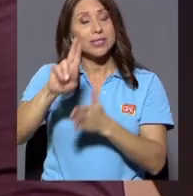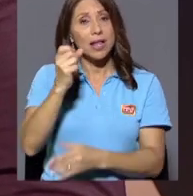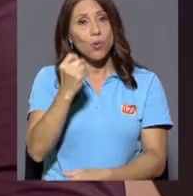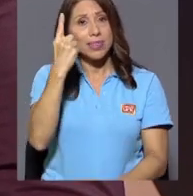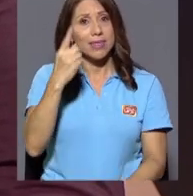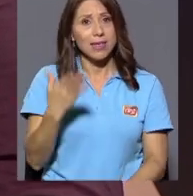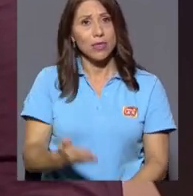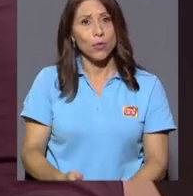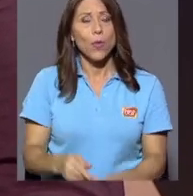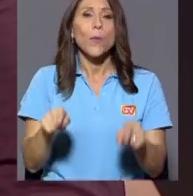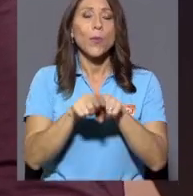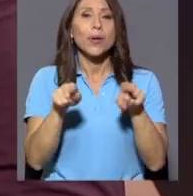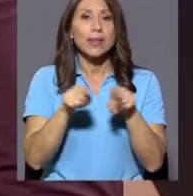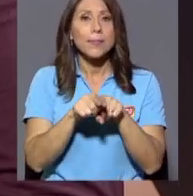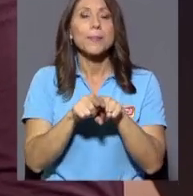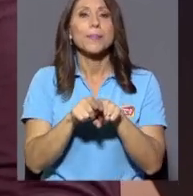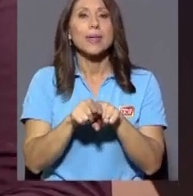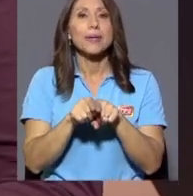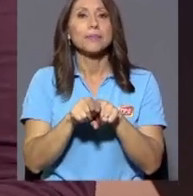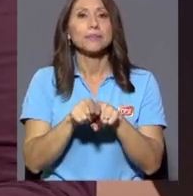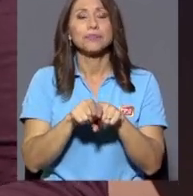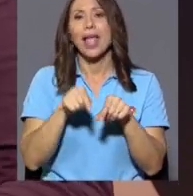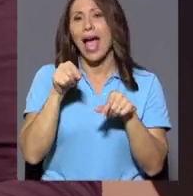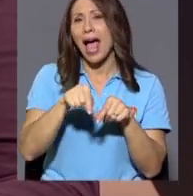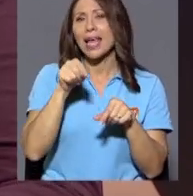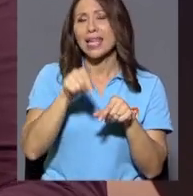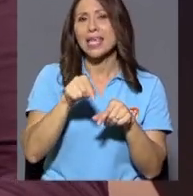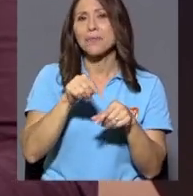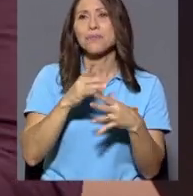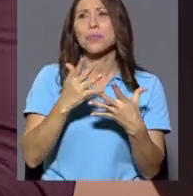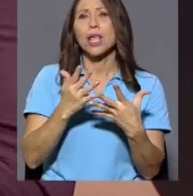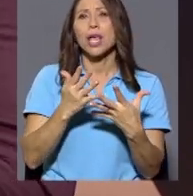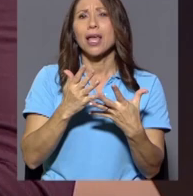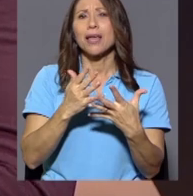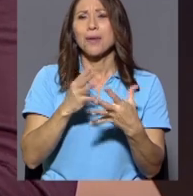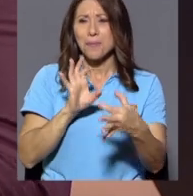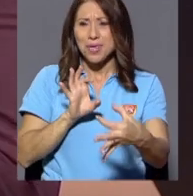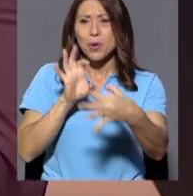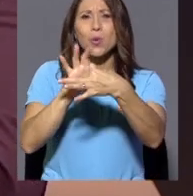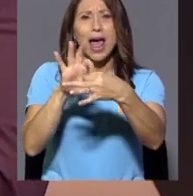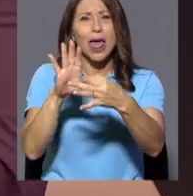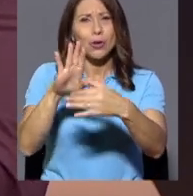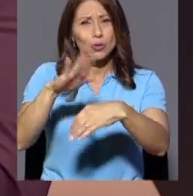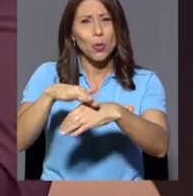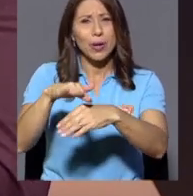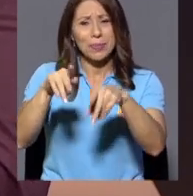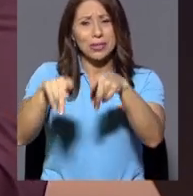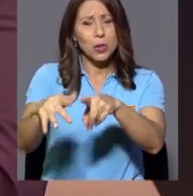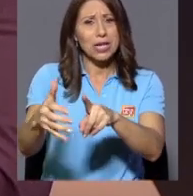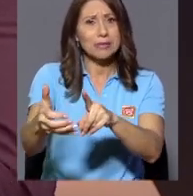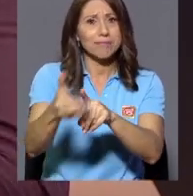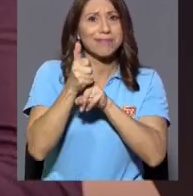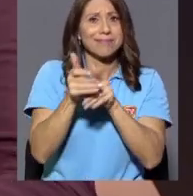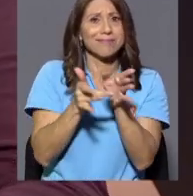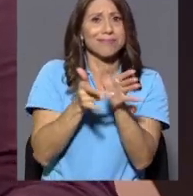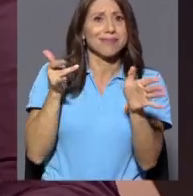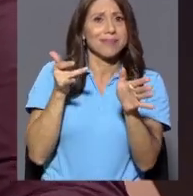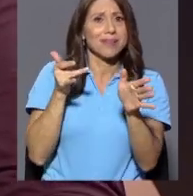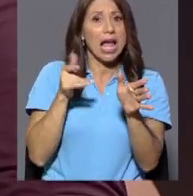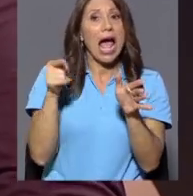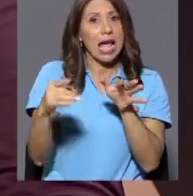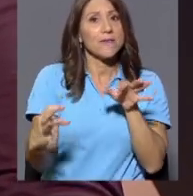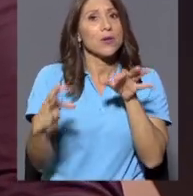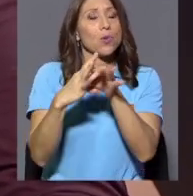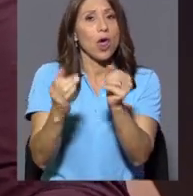inclusive vinculado aquí un poco lo de la trata tal vez con el sector debería femenino aunque la